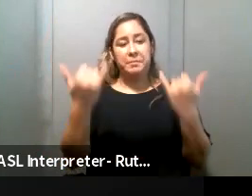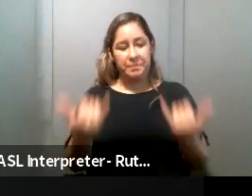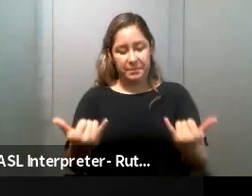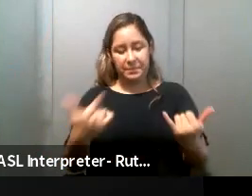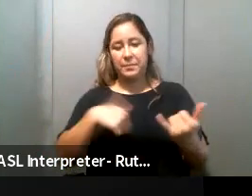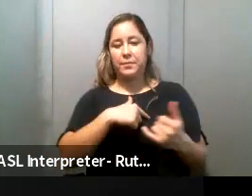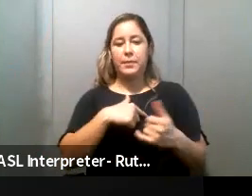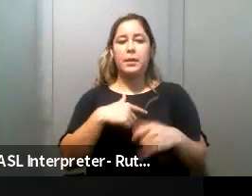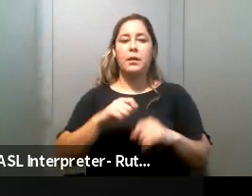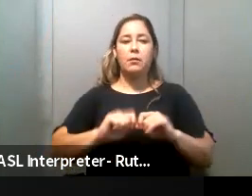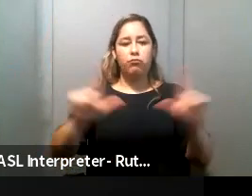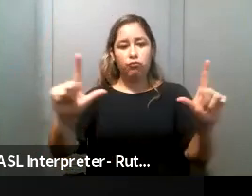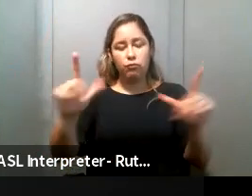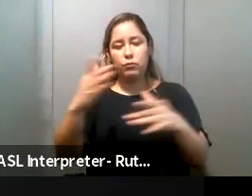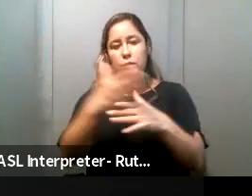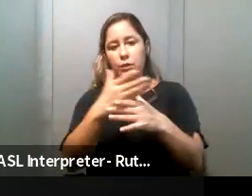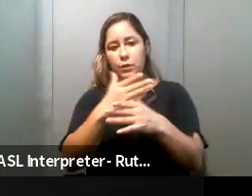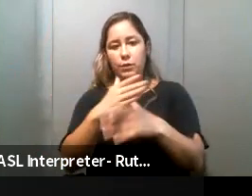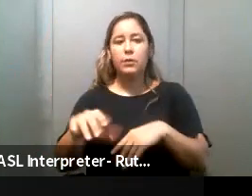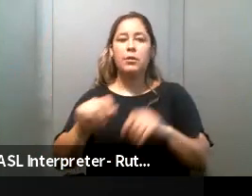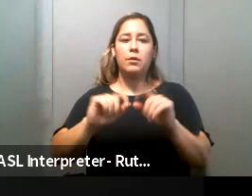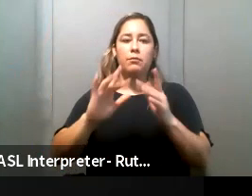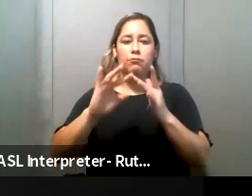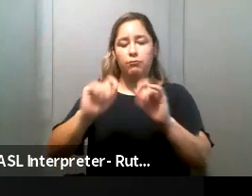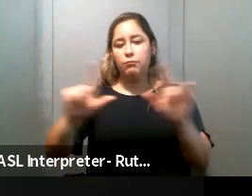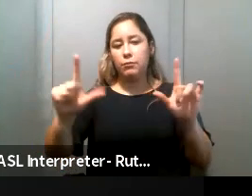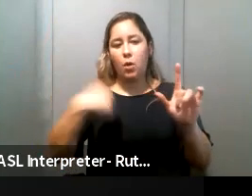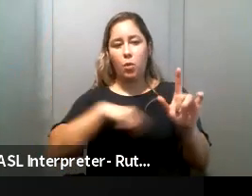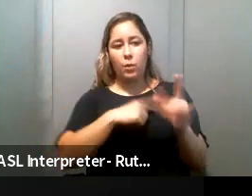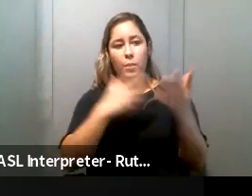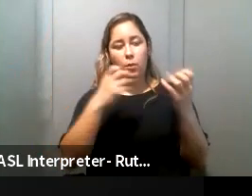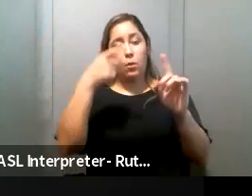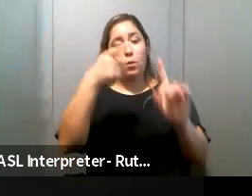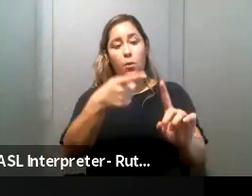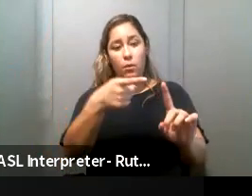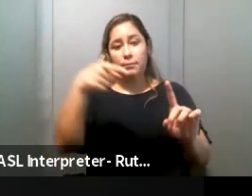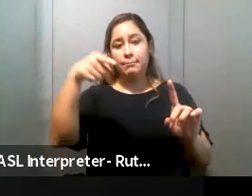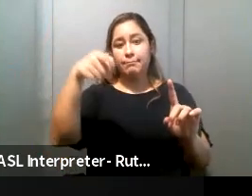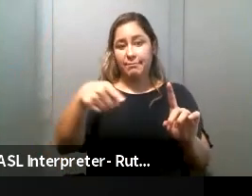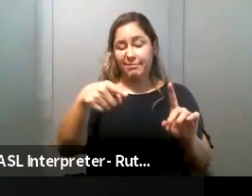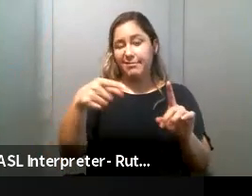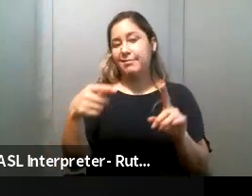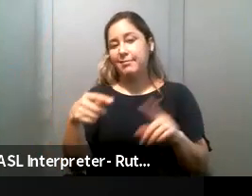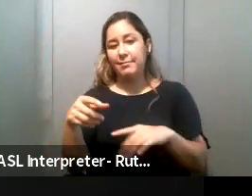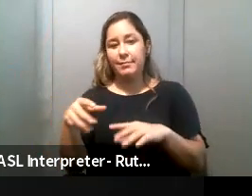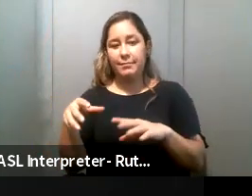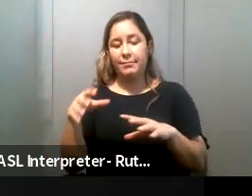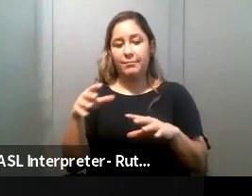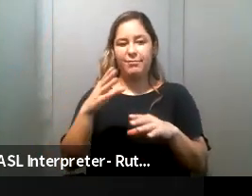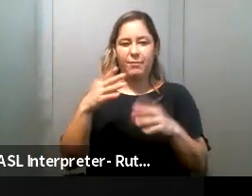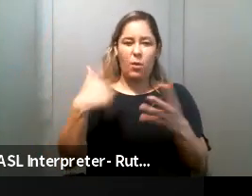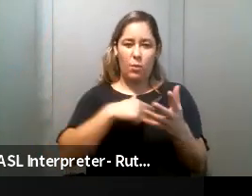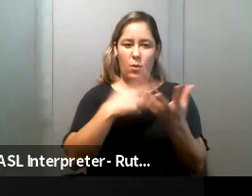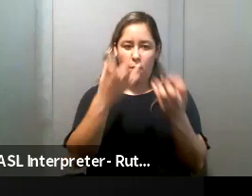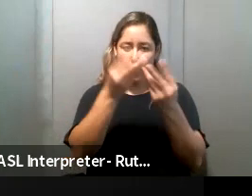cuando es necesario resaltar las soluciones para poner fin a la violencia sexual. El tema de la conferencia de este